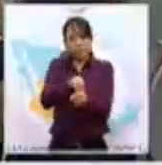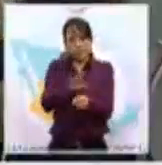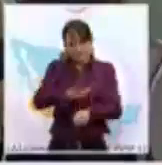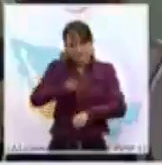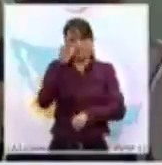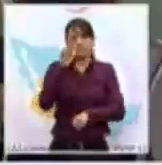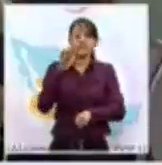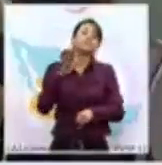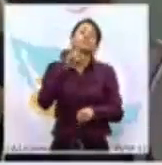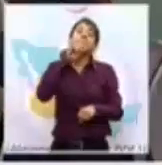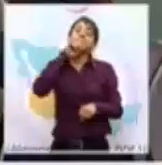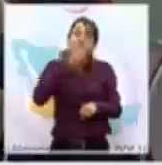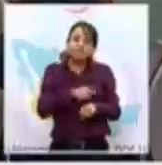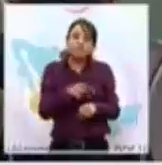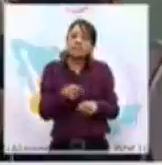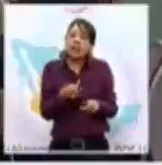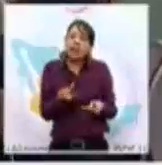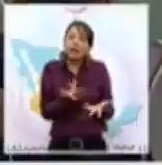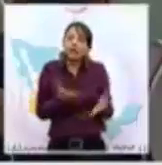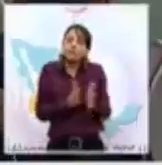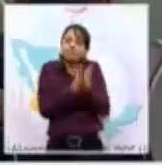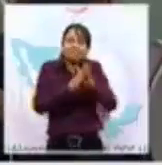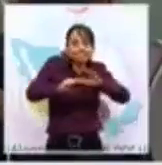la movilidad y de la cohesión social,